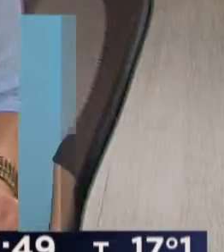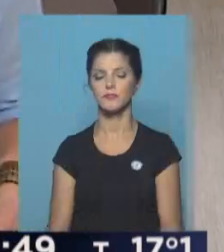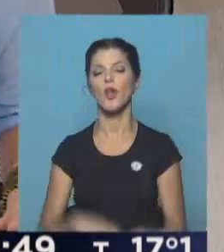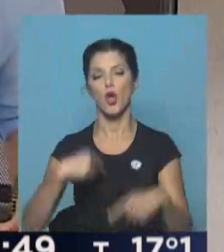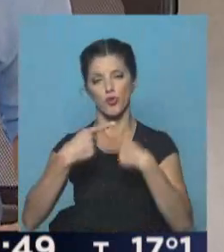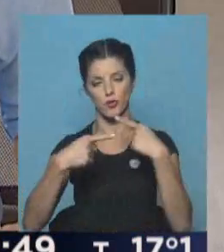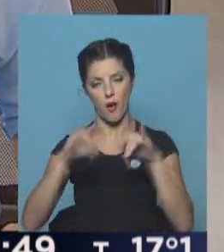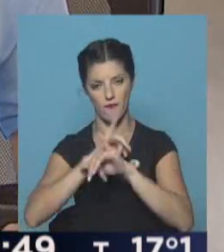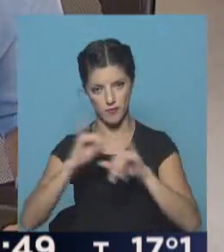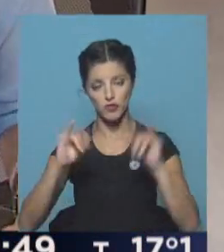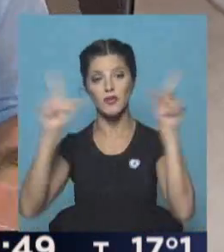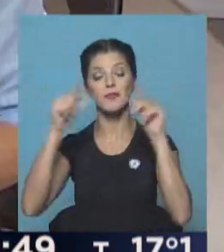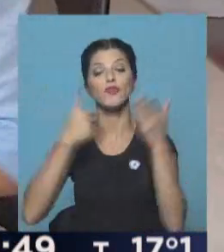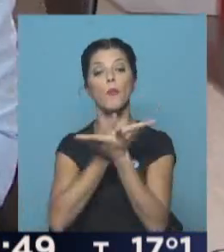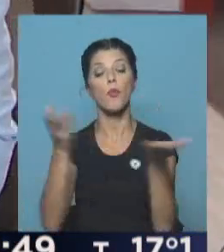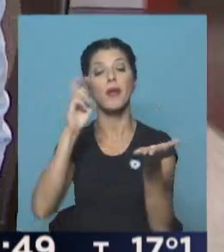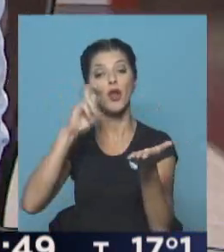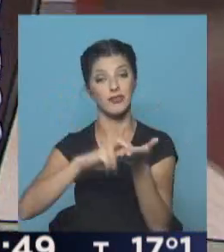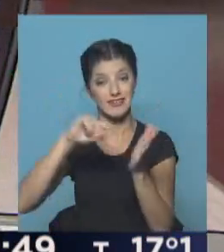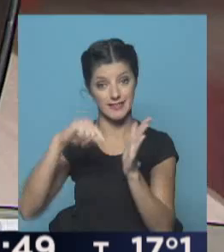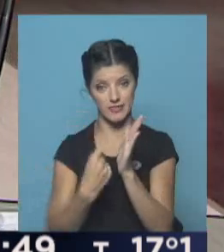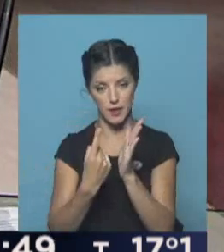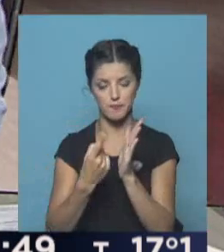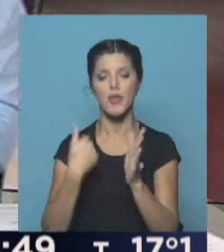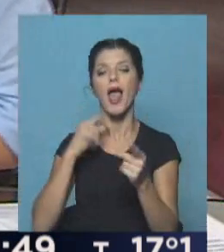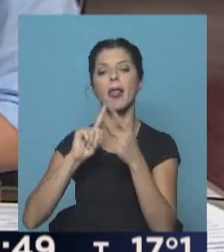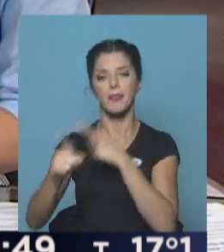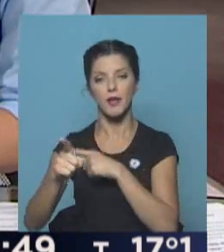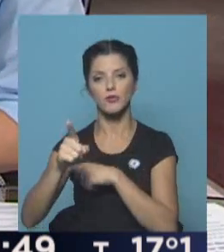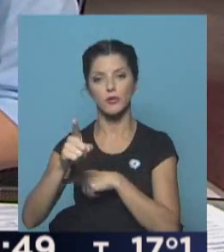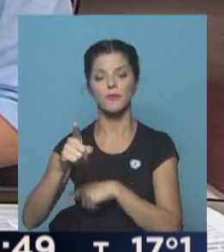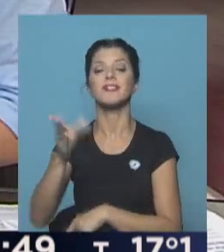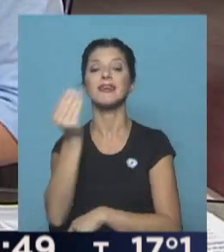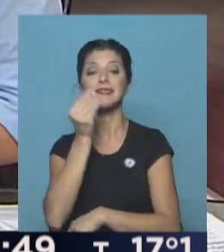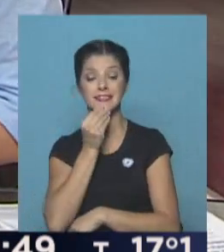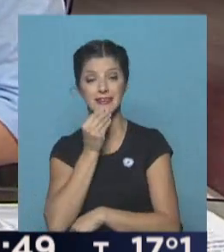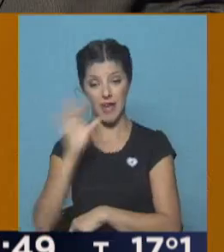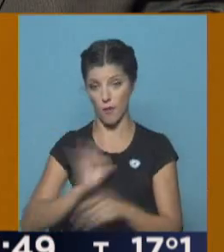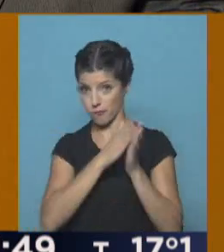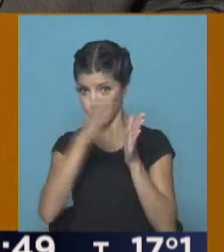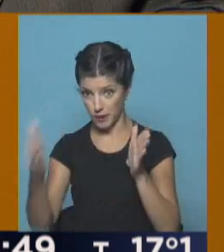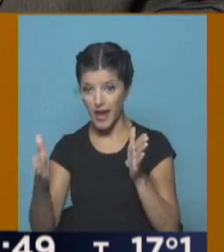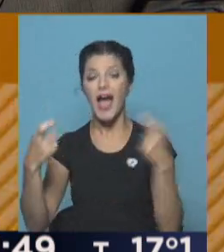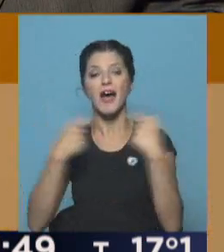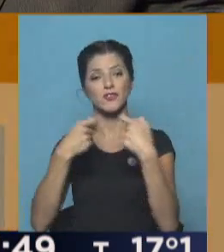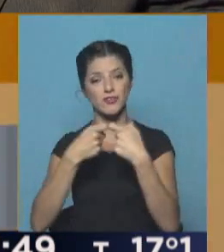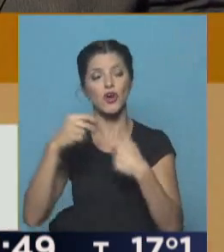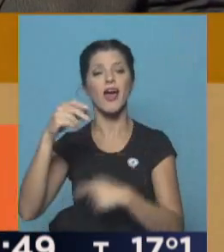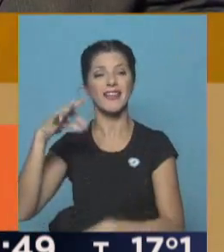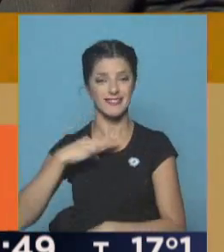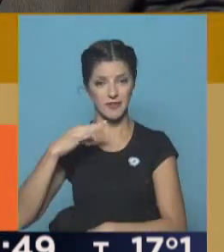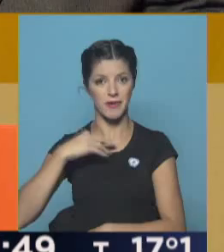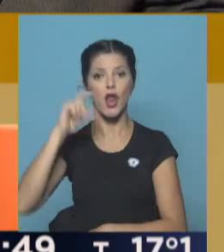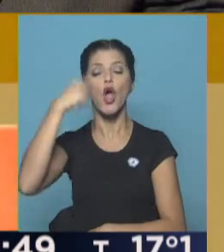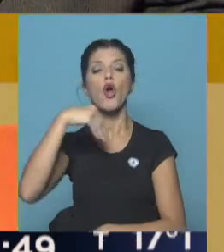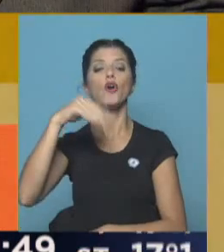Continuamos en el noticiero central de la TV Pública Argentina y nos vamos en vivo a la cena anual de la Asociación Civil Conciencia, que siempre concita la